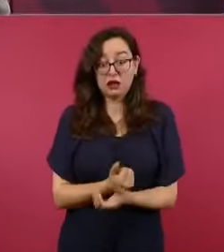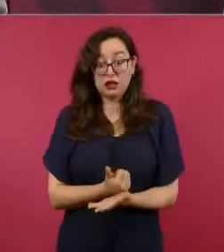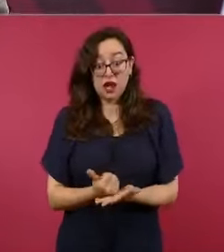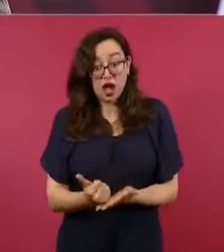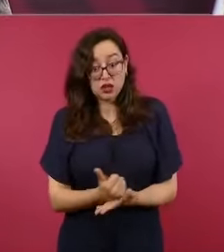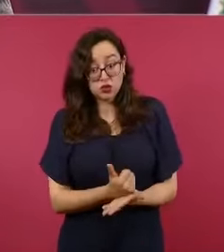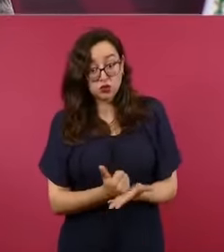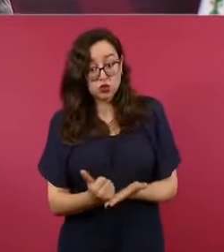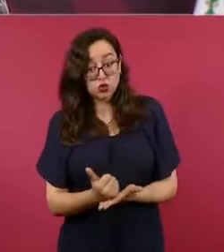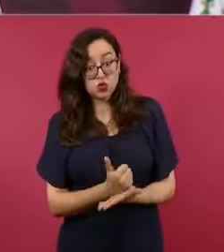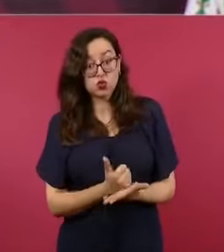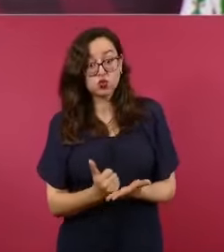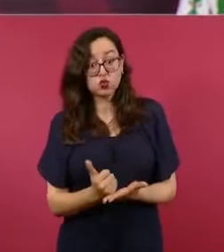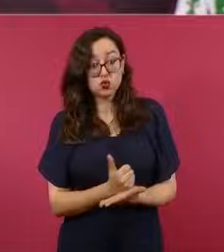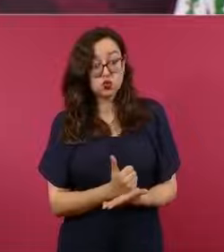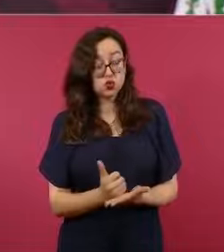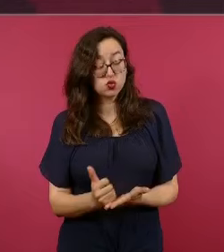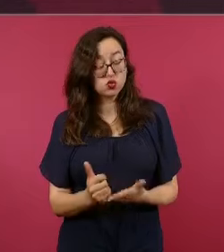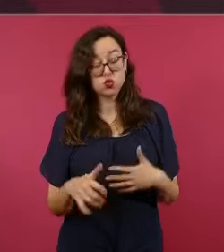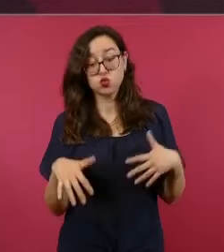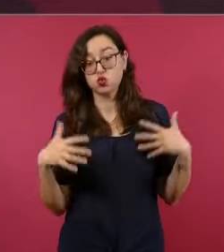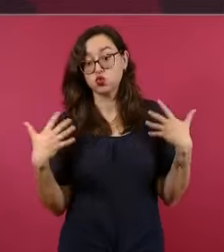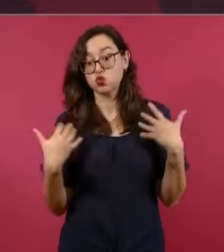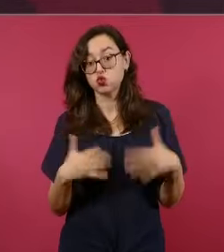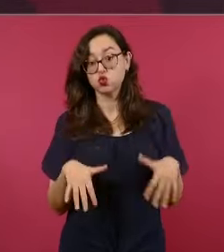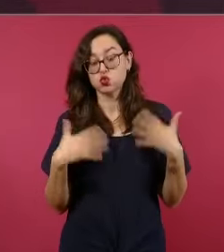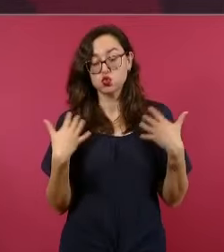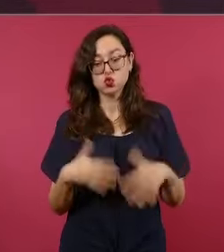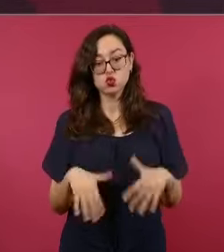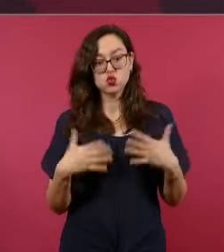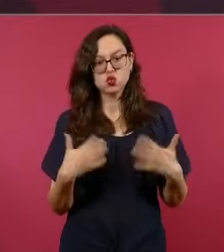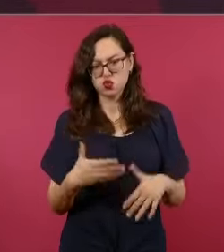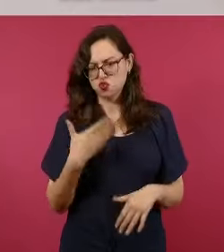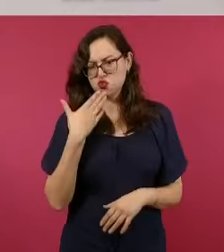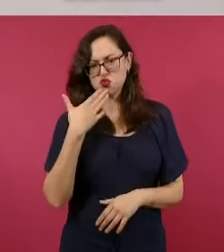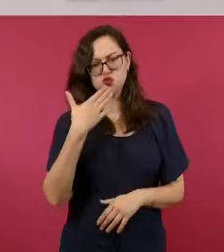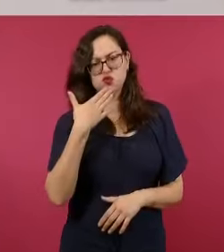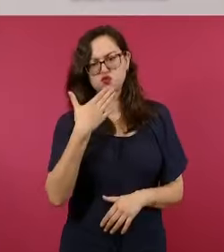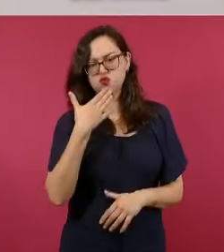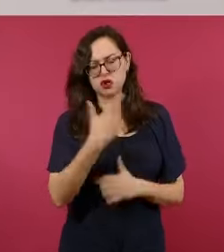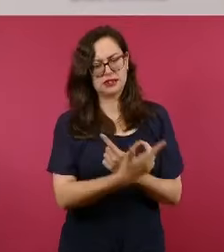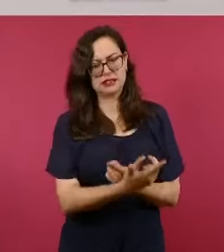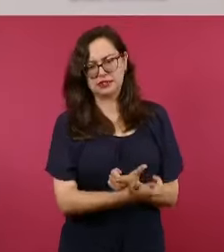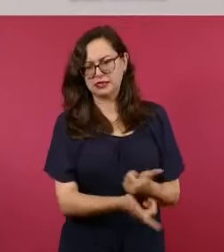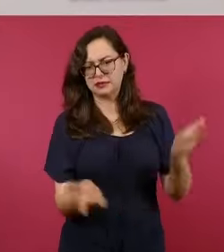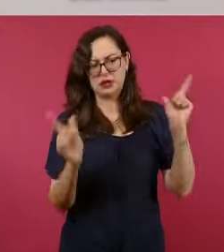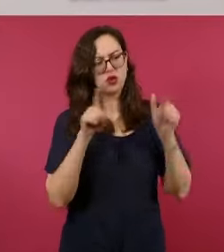azul de la moronga azul está en libertad